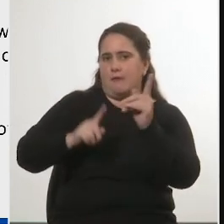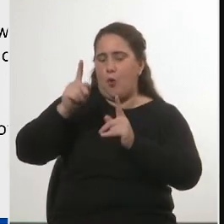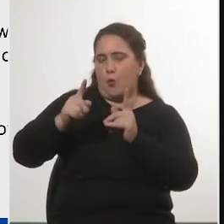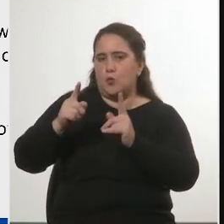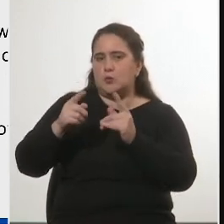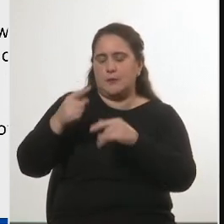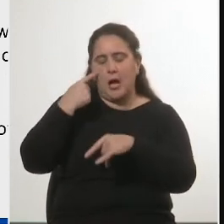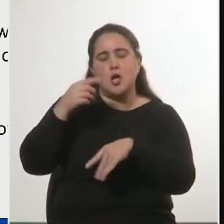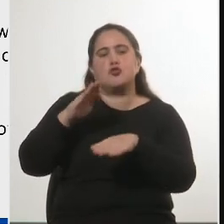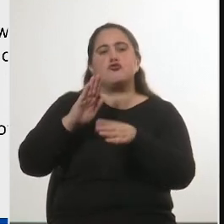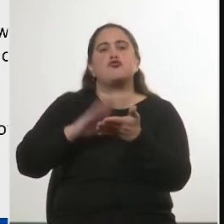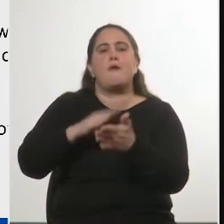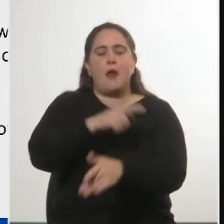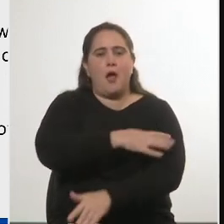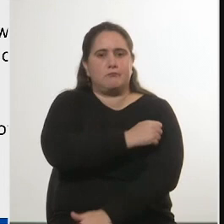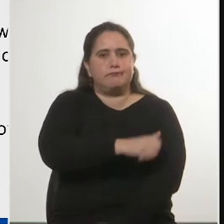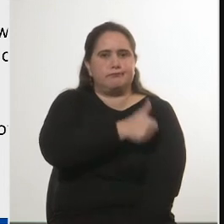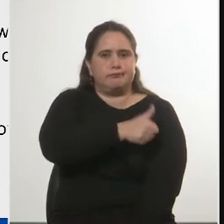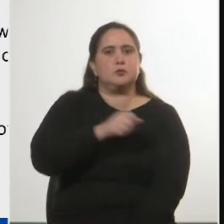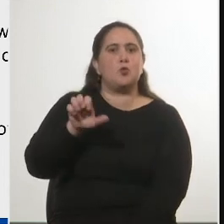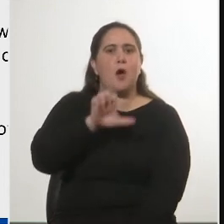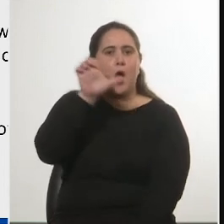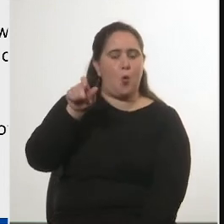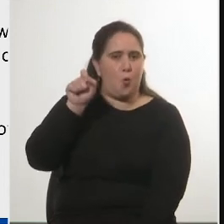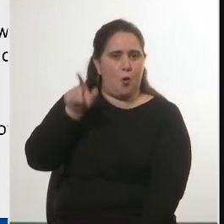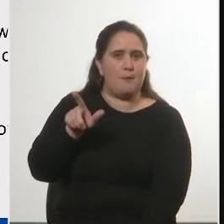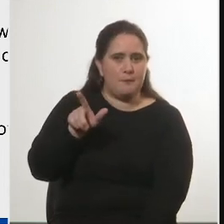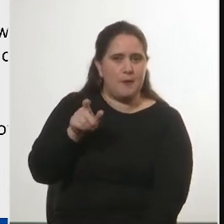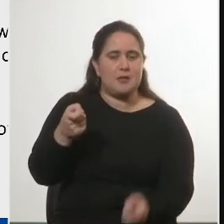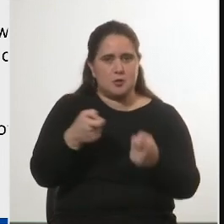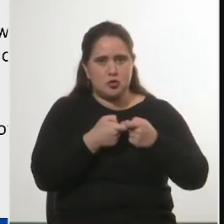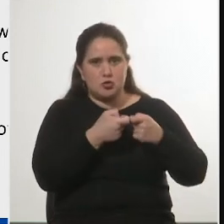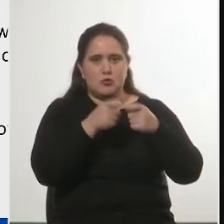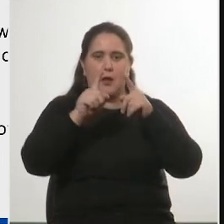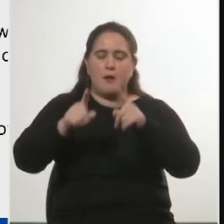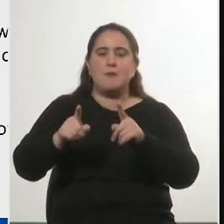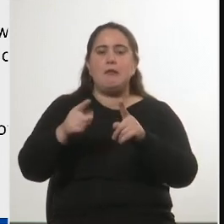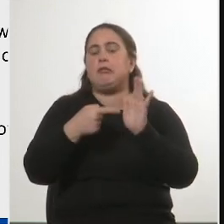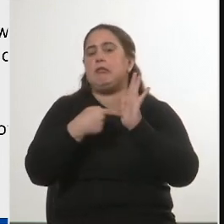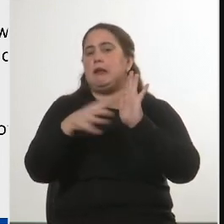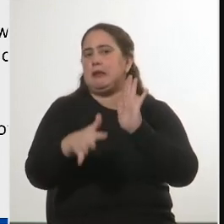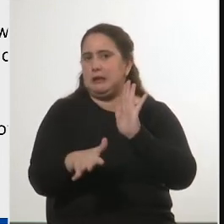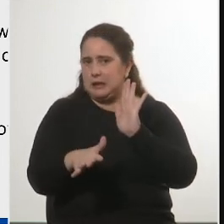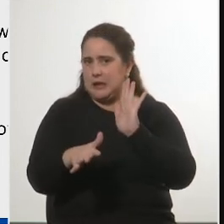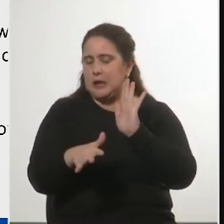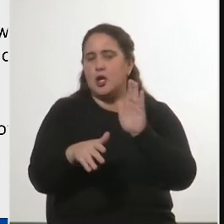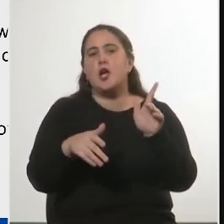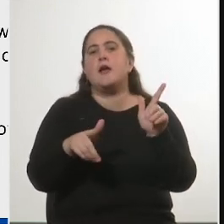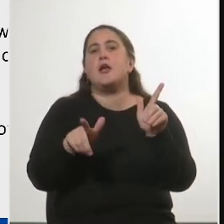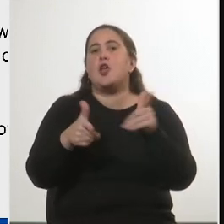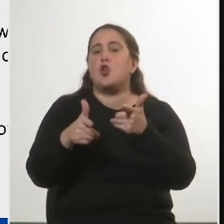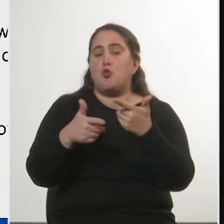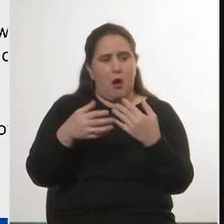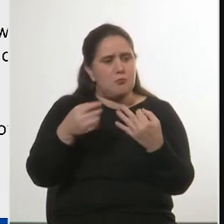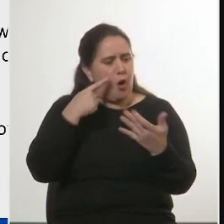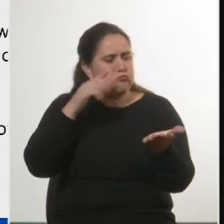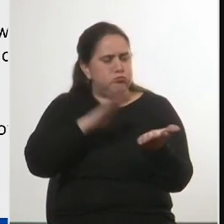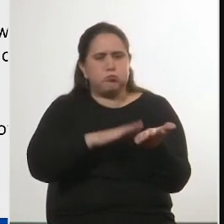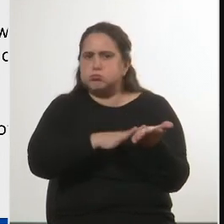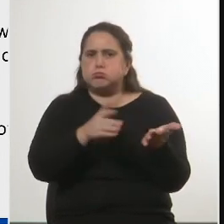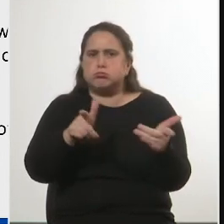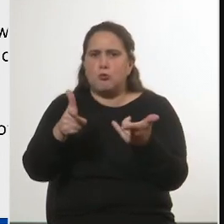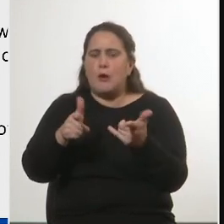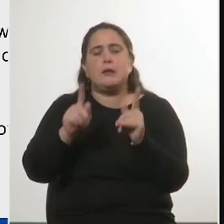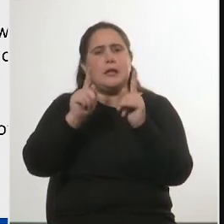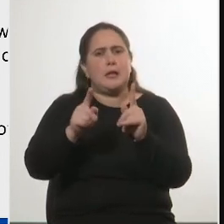of Hypertension and European Public Health Association concluye que no existe evidencia,